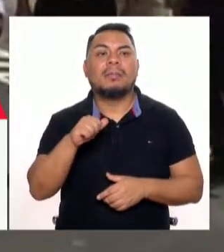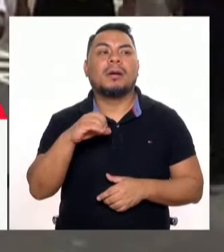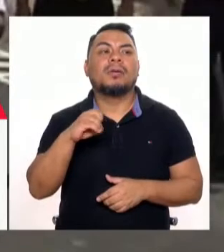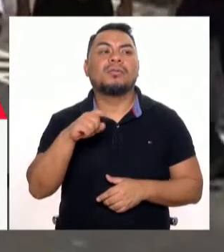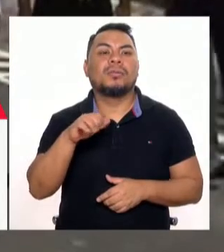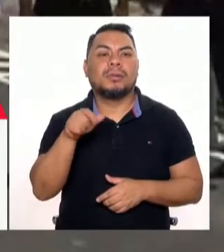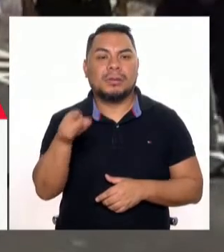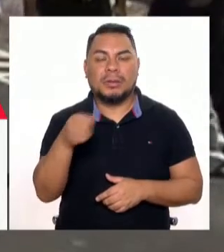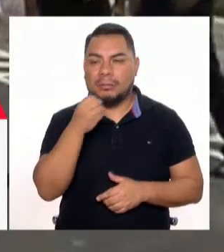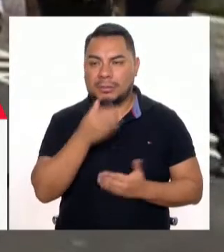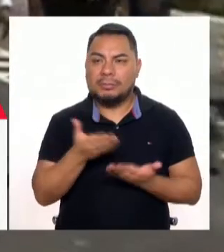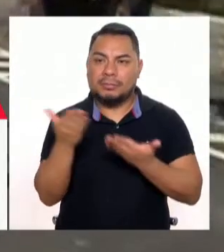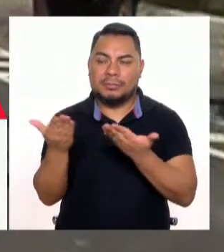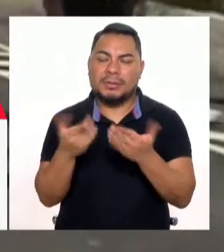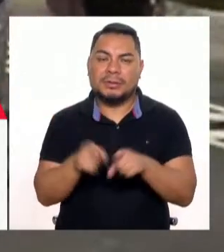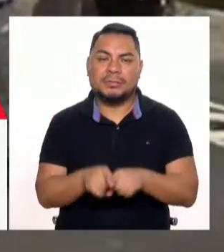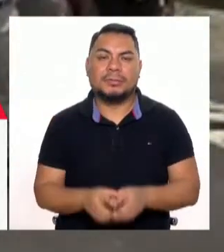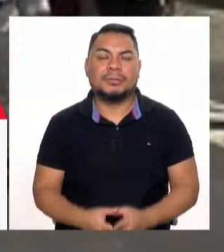artes